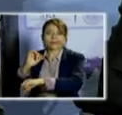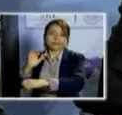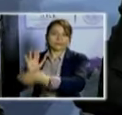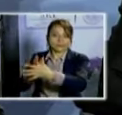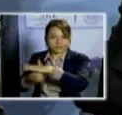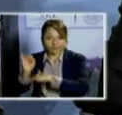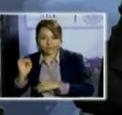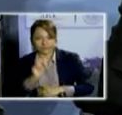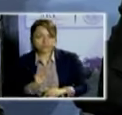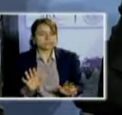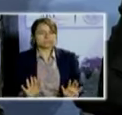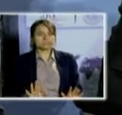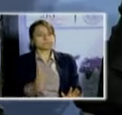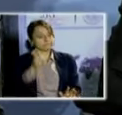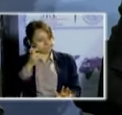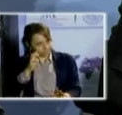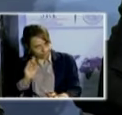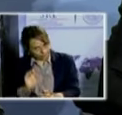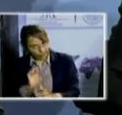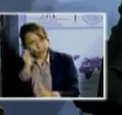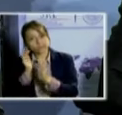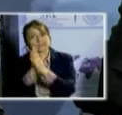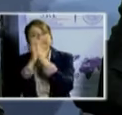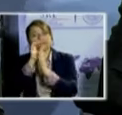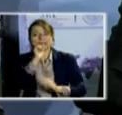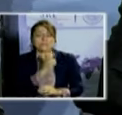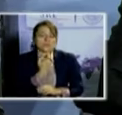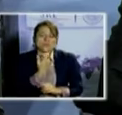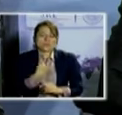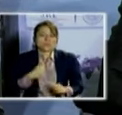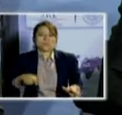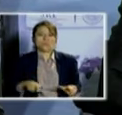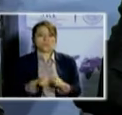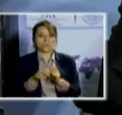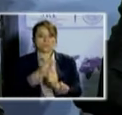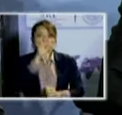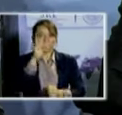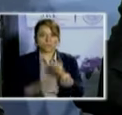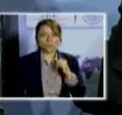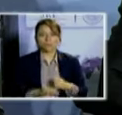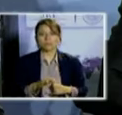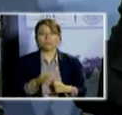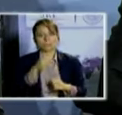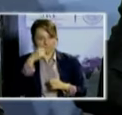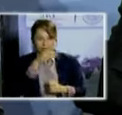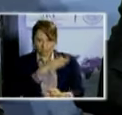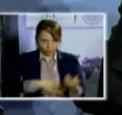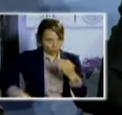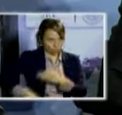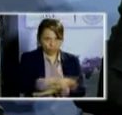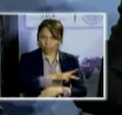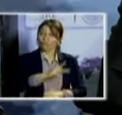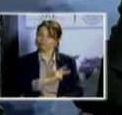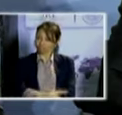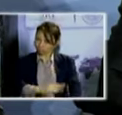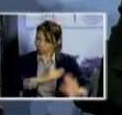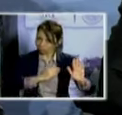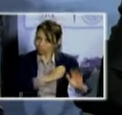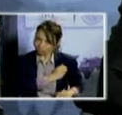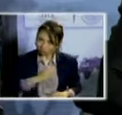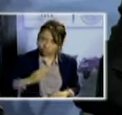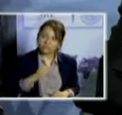país. Yo hasta aquí lo dejaría con esta última reflexión, con este compromiso, Y agradecerle a todos los